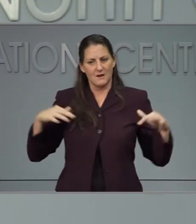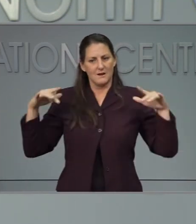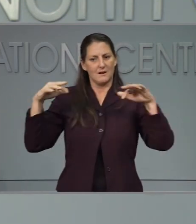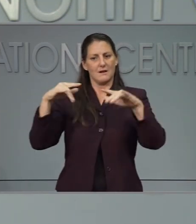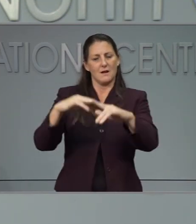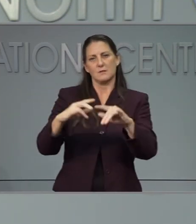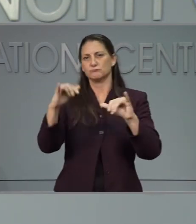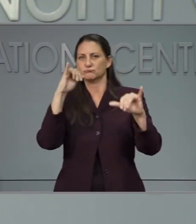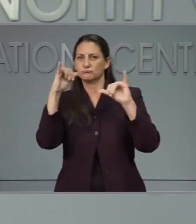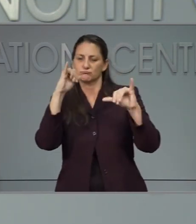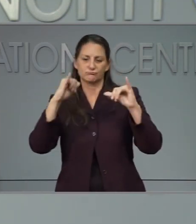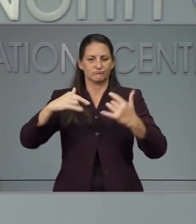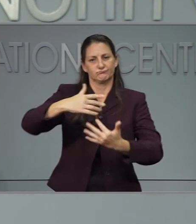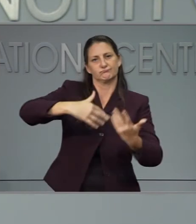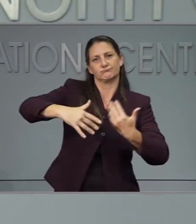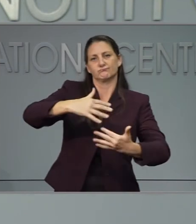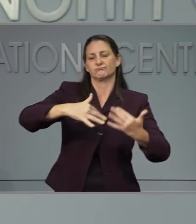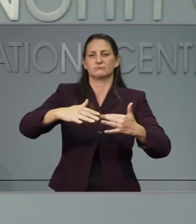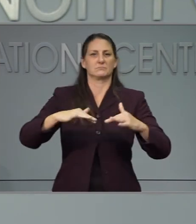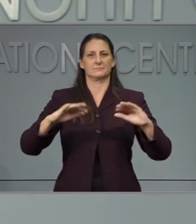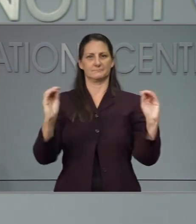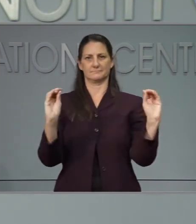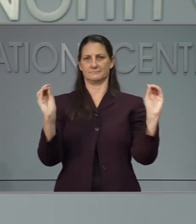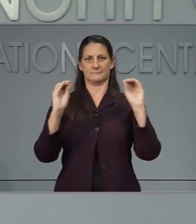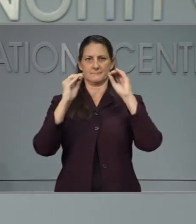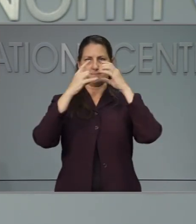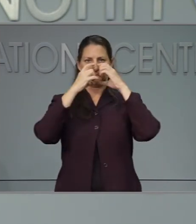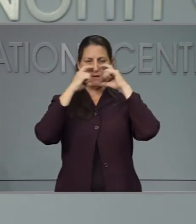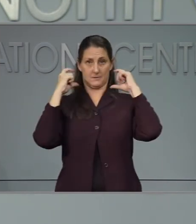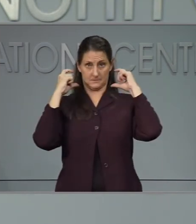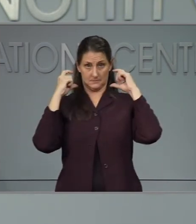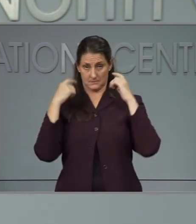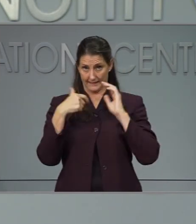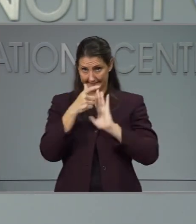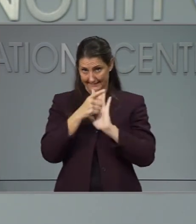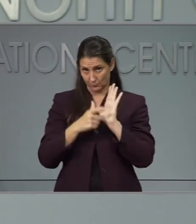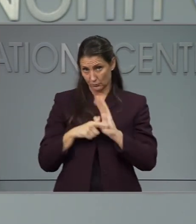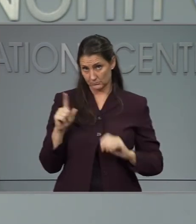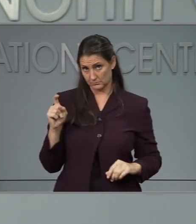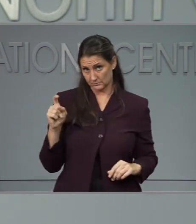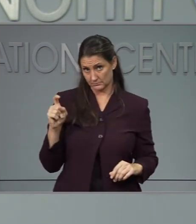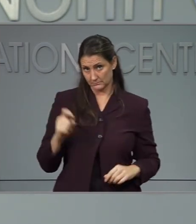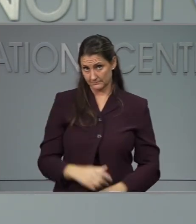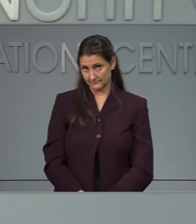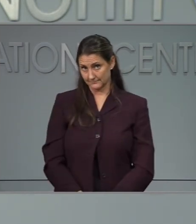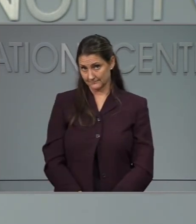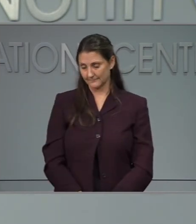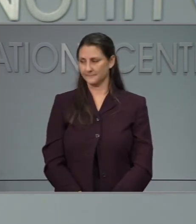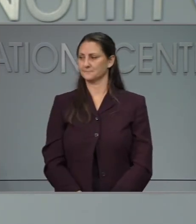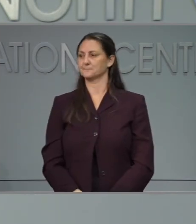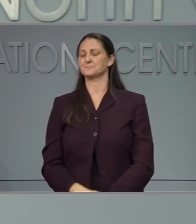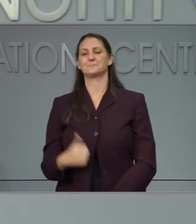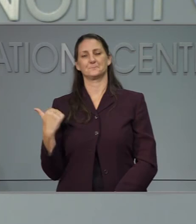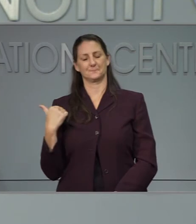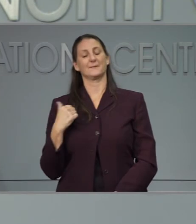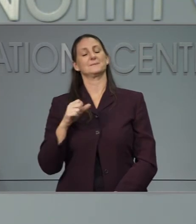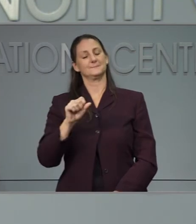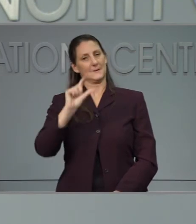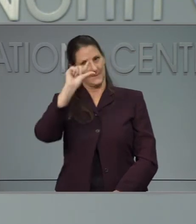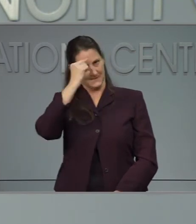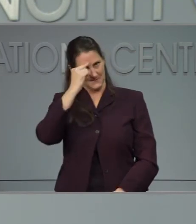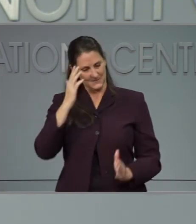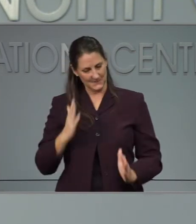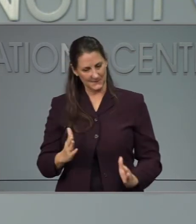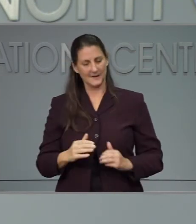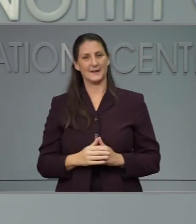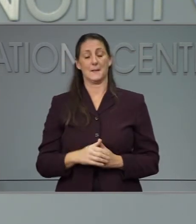se permite de acuerdo a la orden actual. Y si es así, ¿por qué? Respuesta. Primero que nada, las limitaciones de reuniones